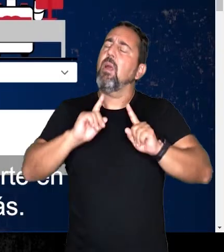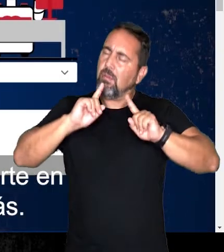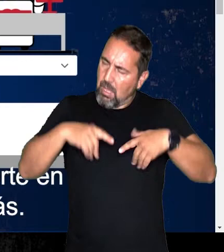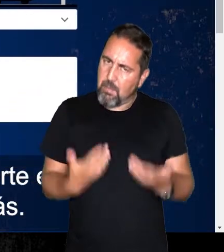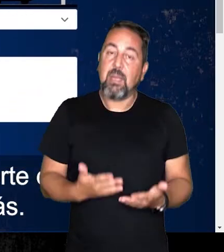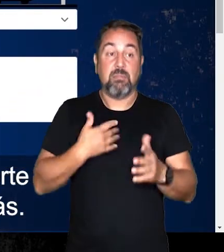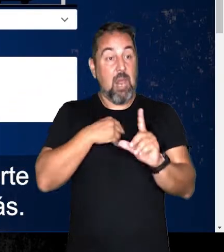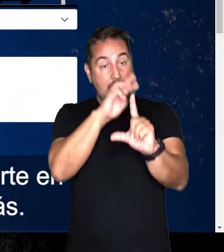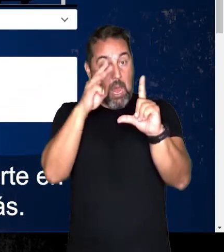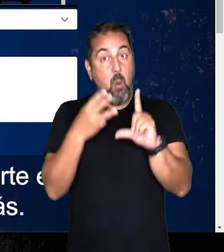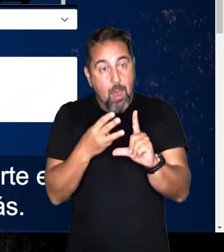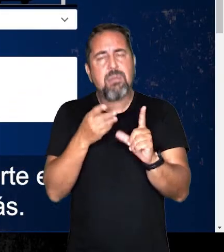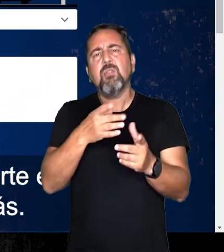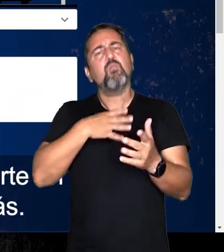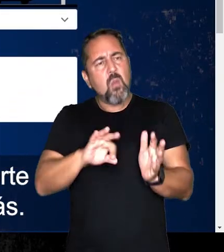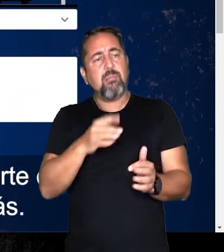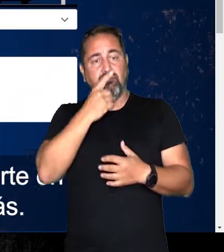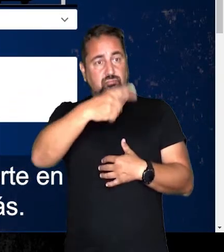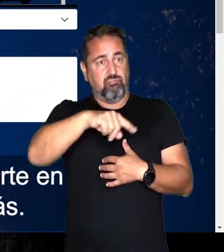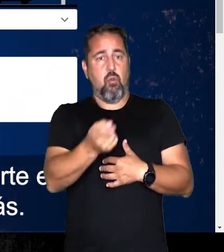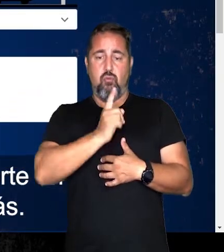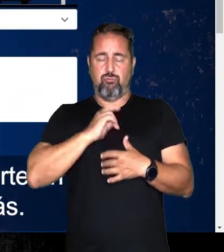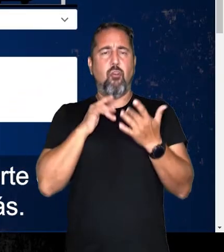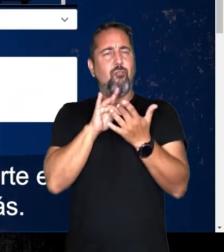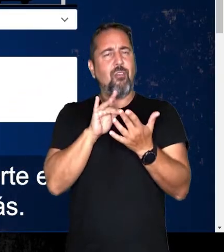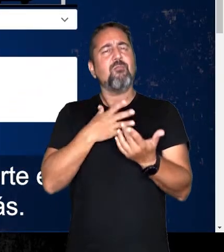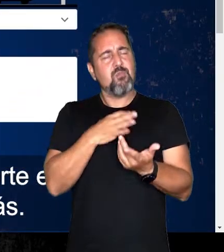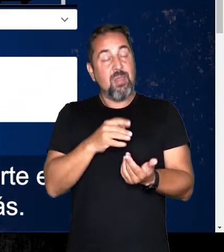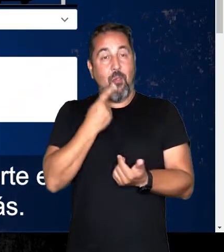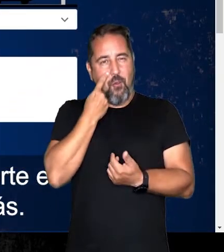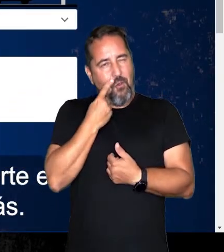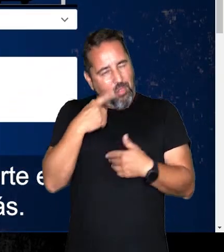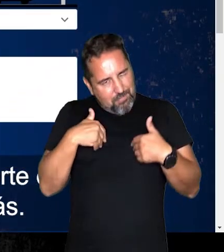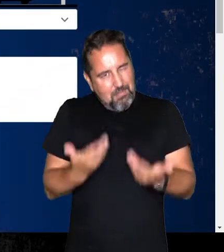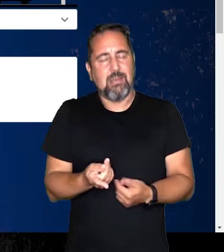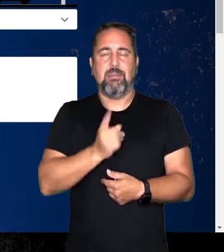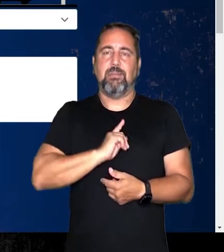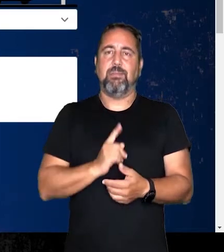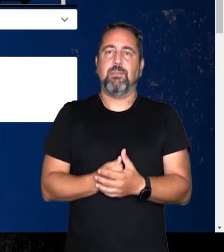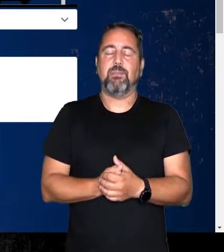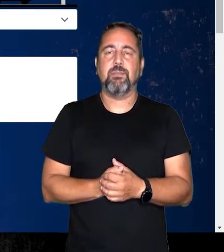Por supuesto, a través de la web también podrás ponerte en contacto con nosotros y conocernos un poquito más.